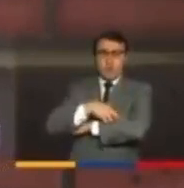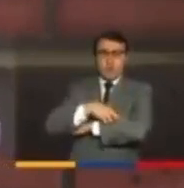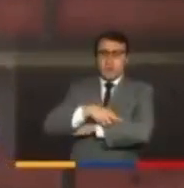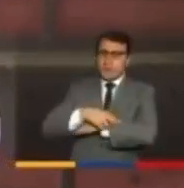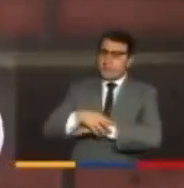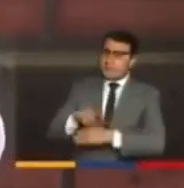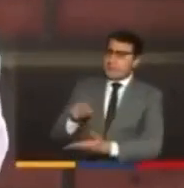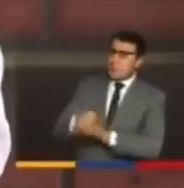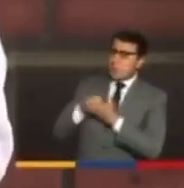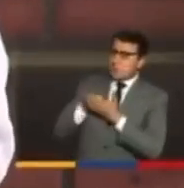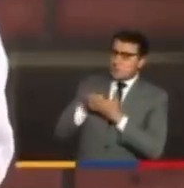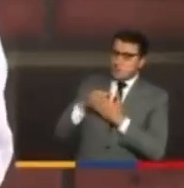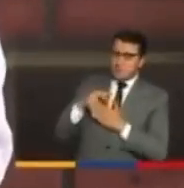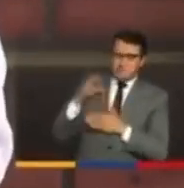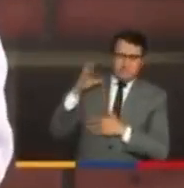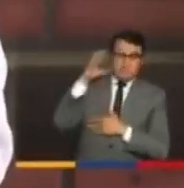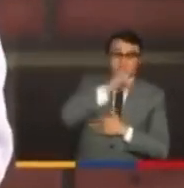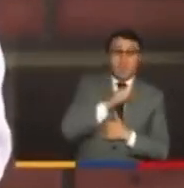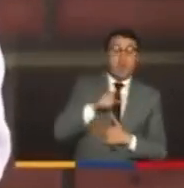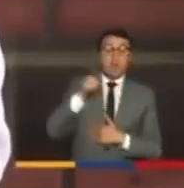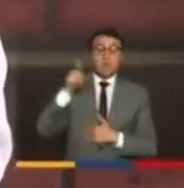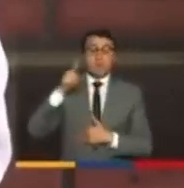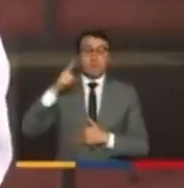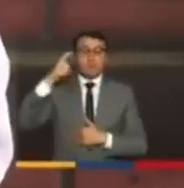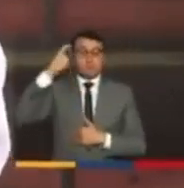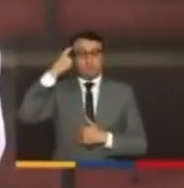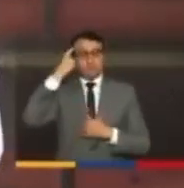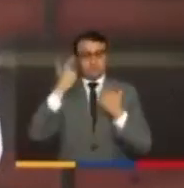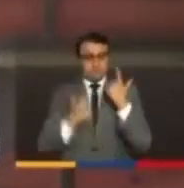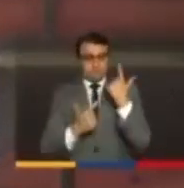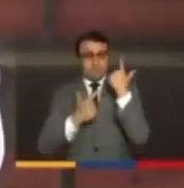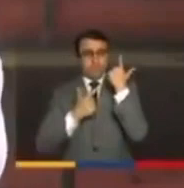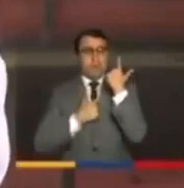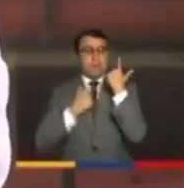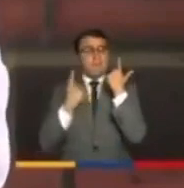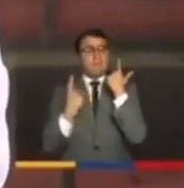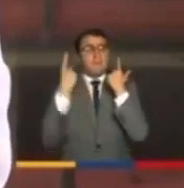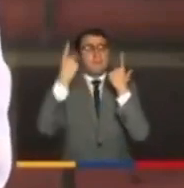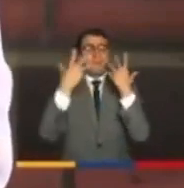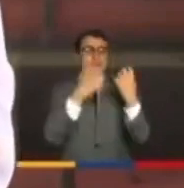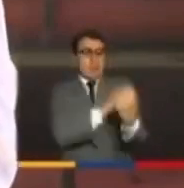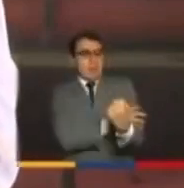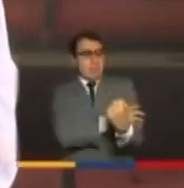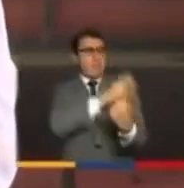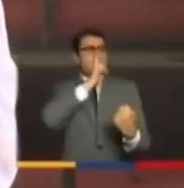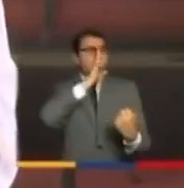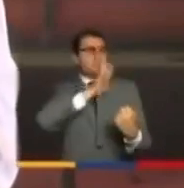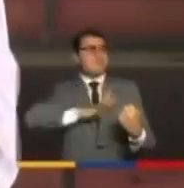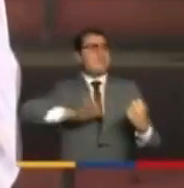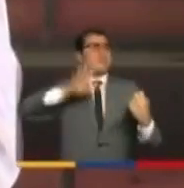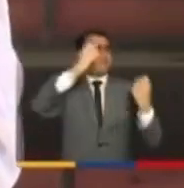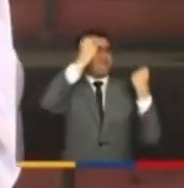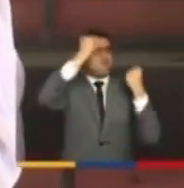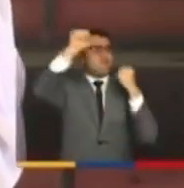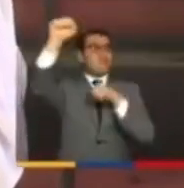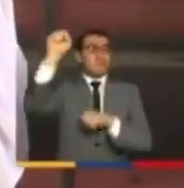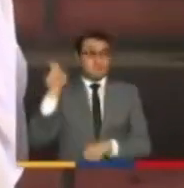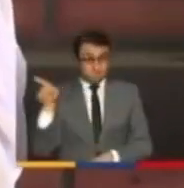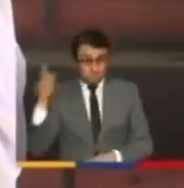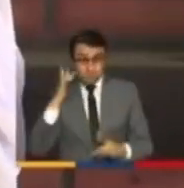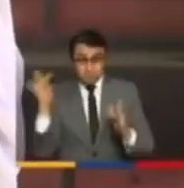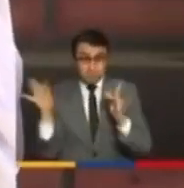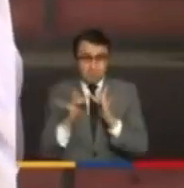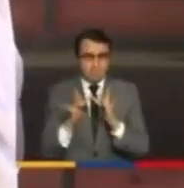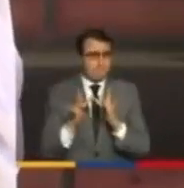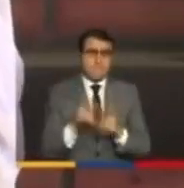los conflictos propios de una guerrilla política que quiere tomarse el poder nacional y hacer una revolución? Lo que vimos